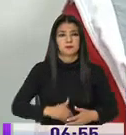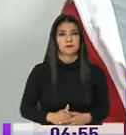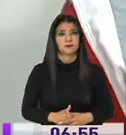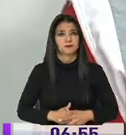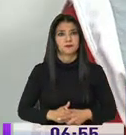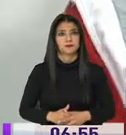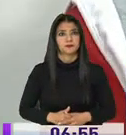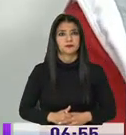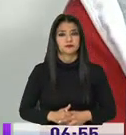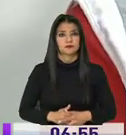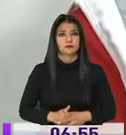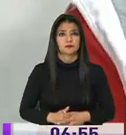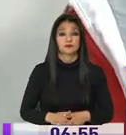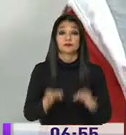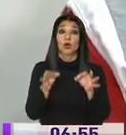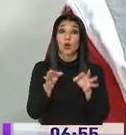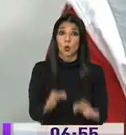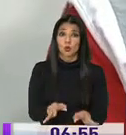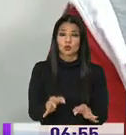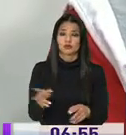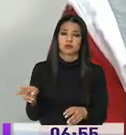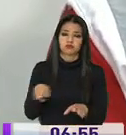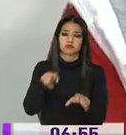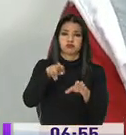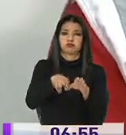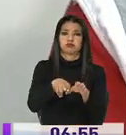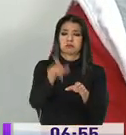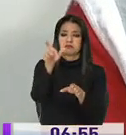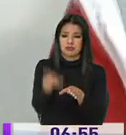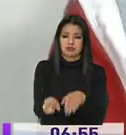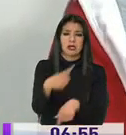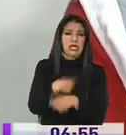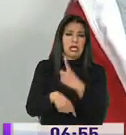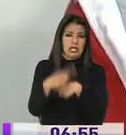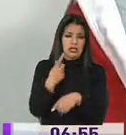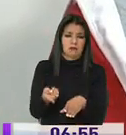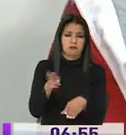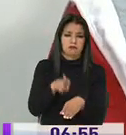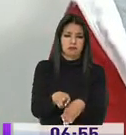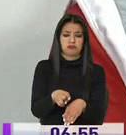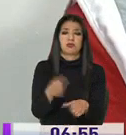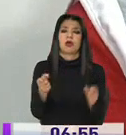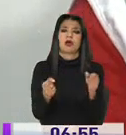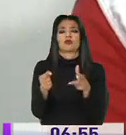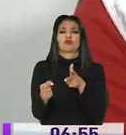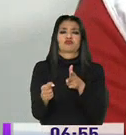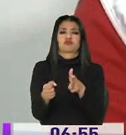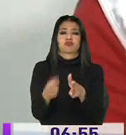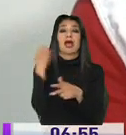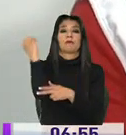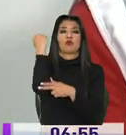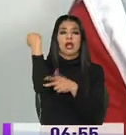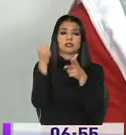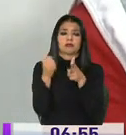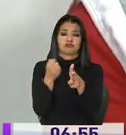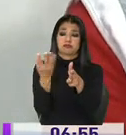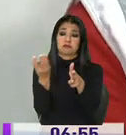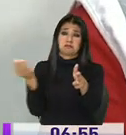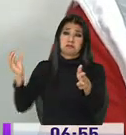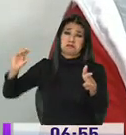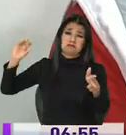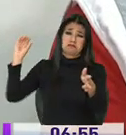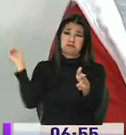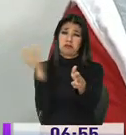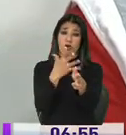realizar la evacuación de una de las víctimas una piedra ingresa y saca esquirlas de él